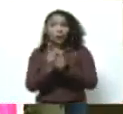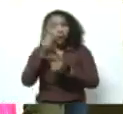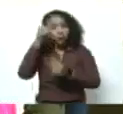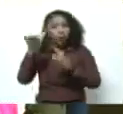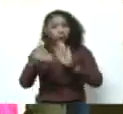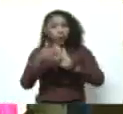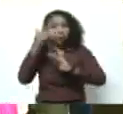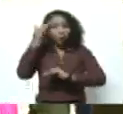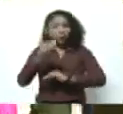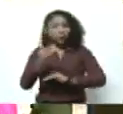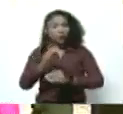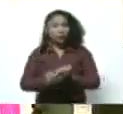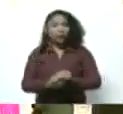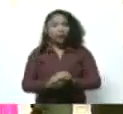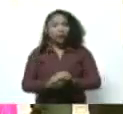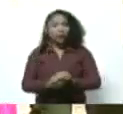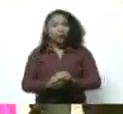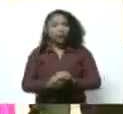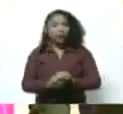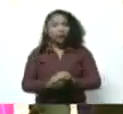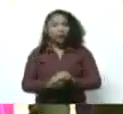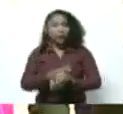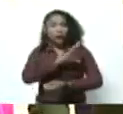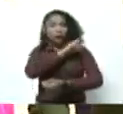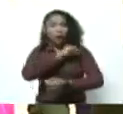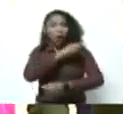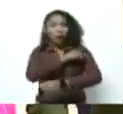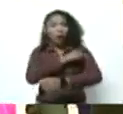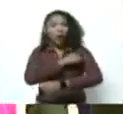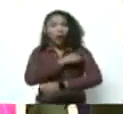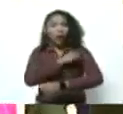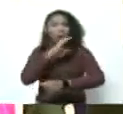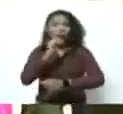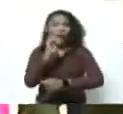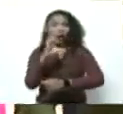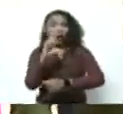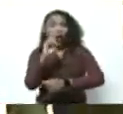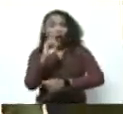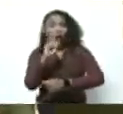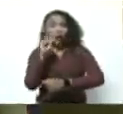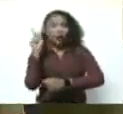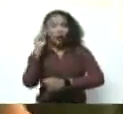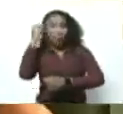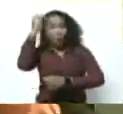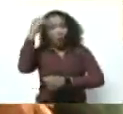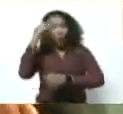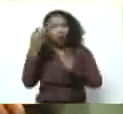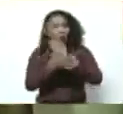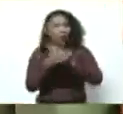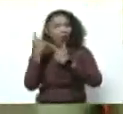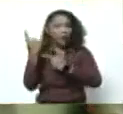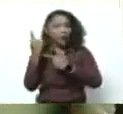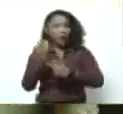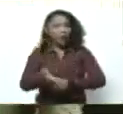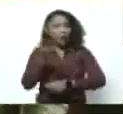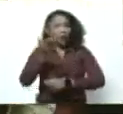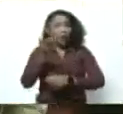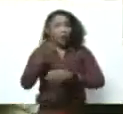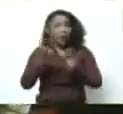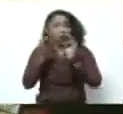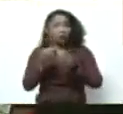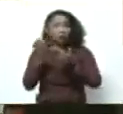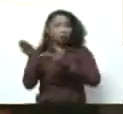contralmirante Luis Gabriel Montaño Hernández, director del Hospital Militar Doctor Carlos Arbelo, para su opinión sobre este importante